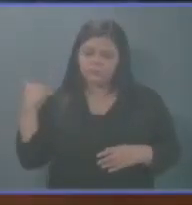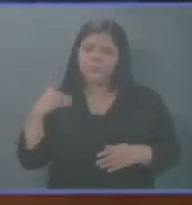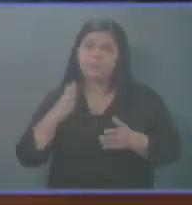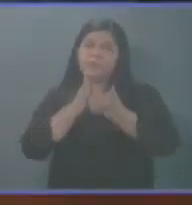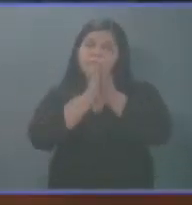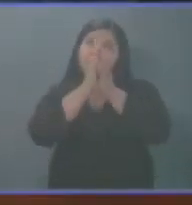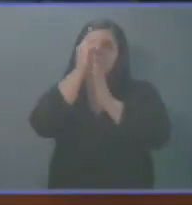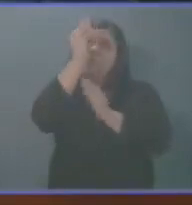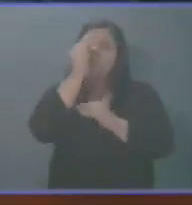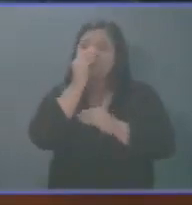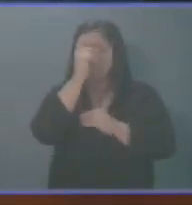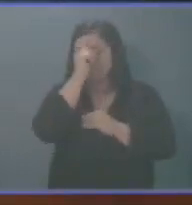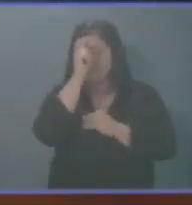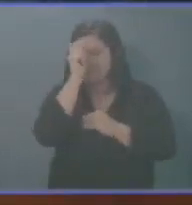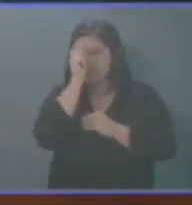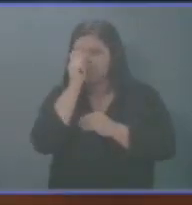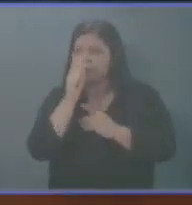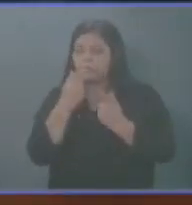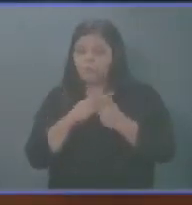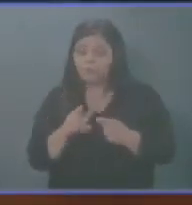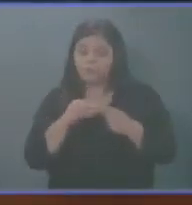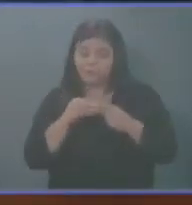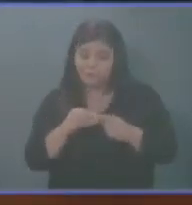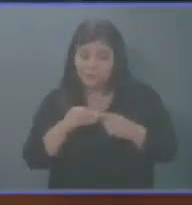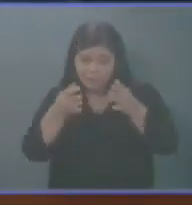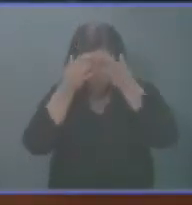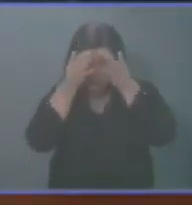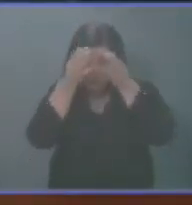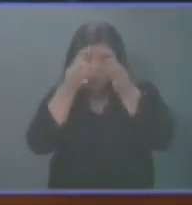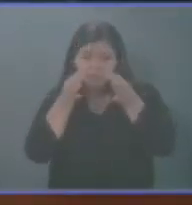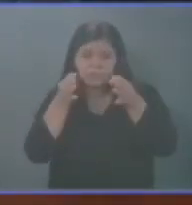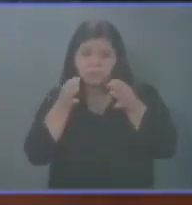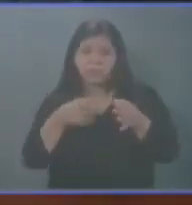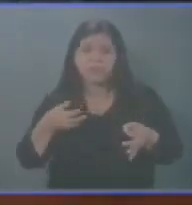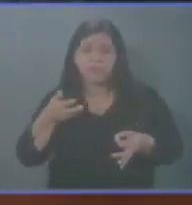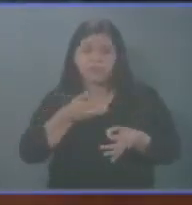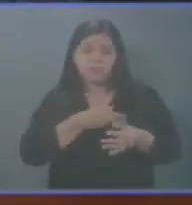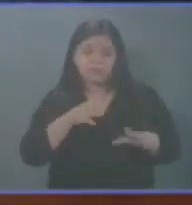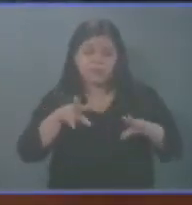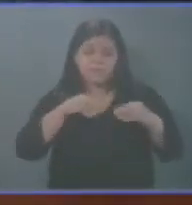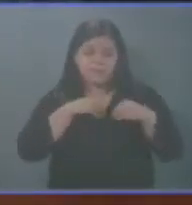Dios sabiduría. Sobre todo cuando se toman decisiones que afectan